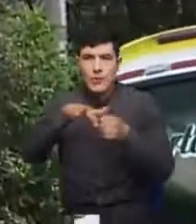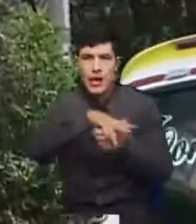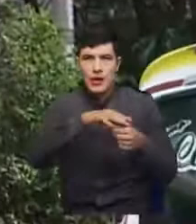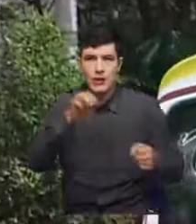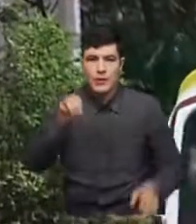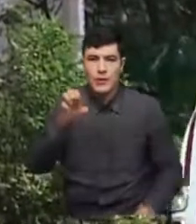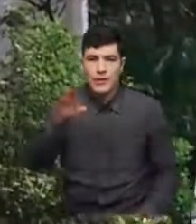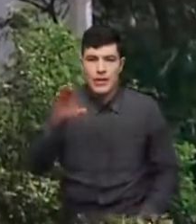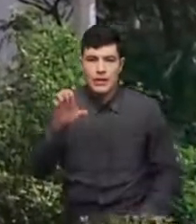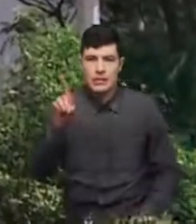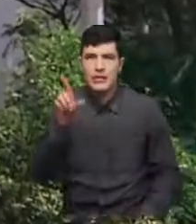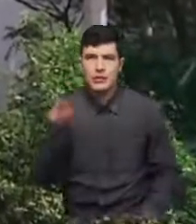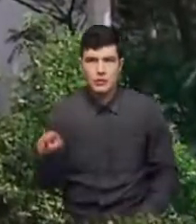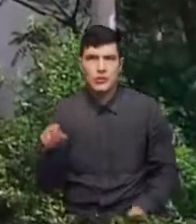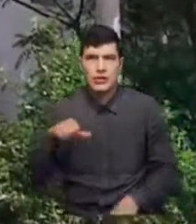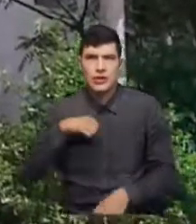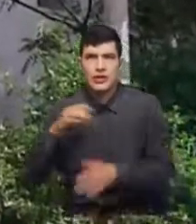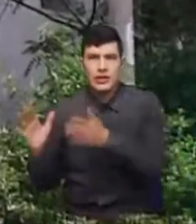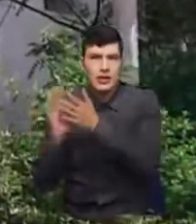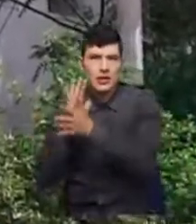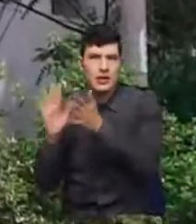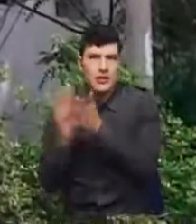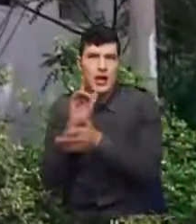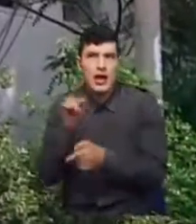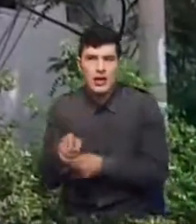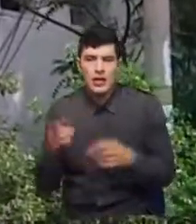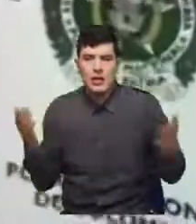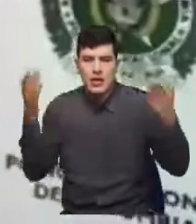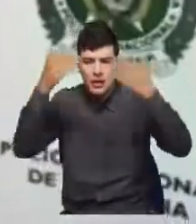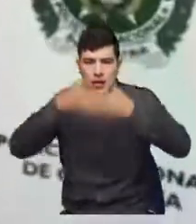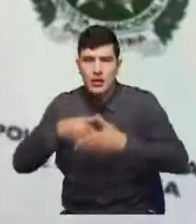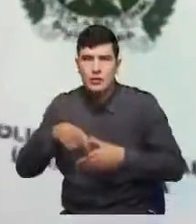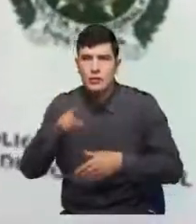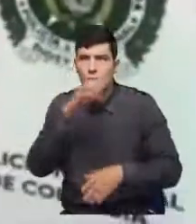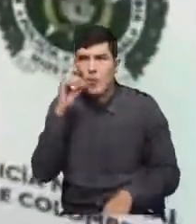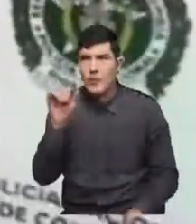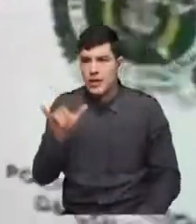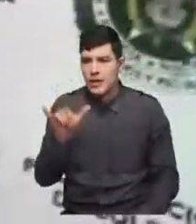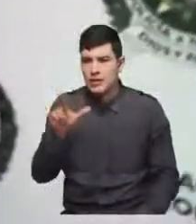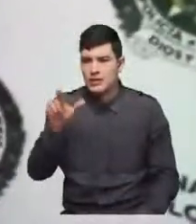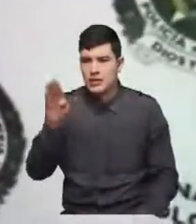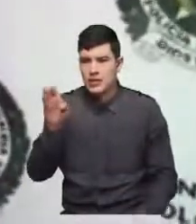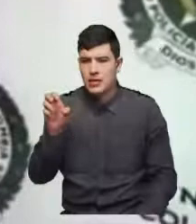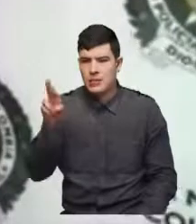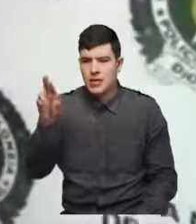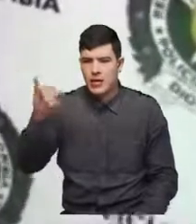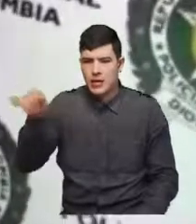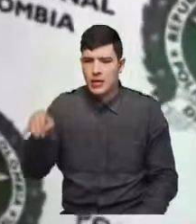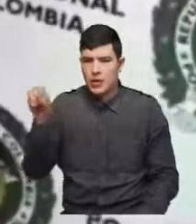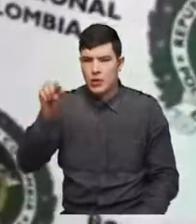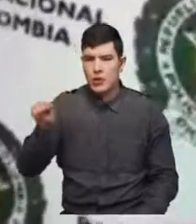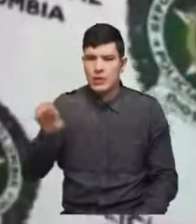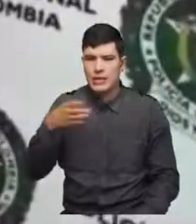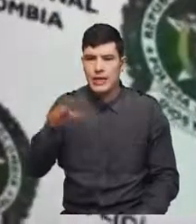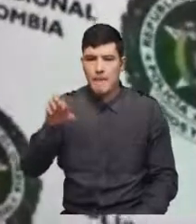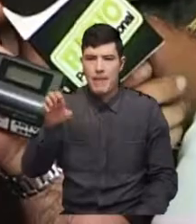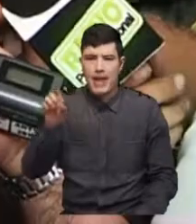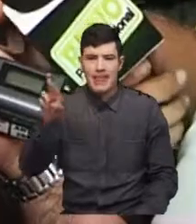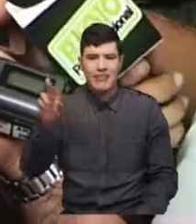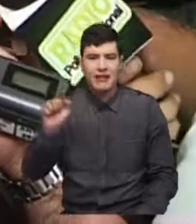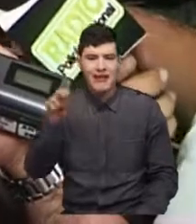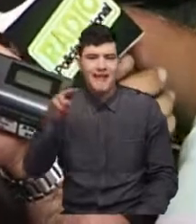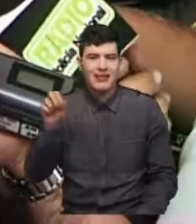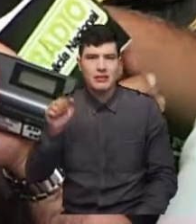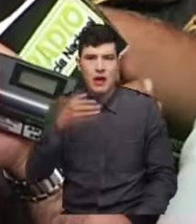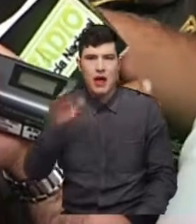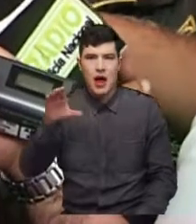merced en donde se tenía información que allí se refugiaría gilbert josé pedraza colmenares la información inicial es